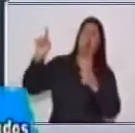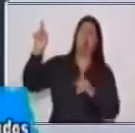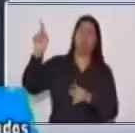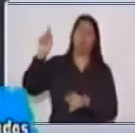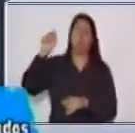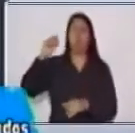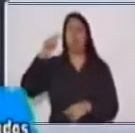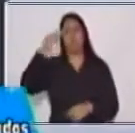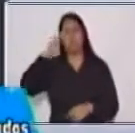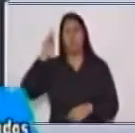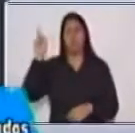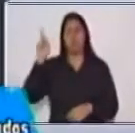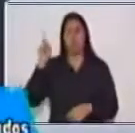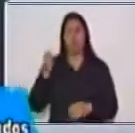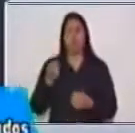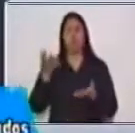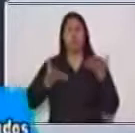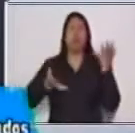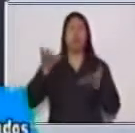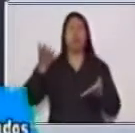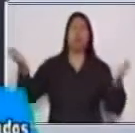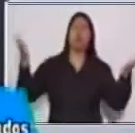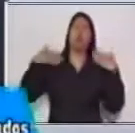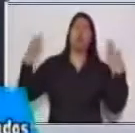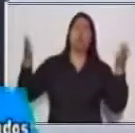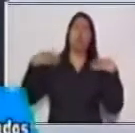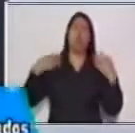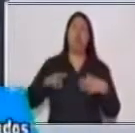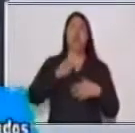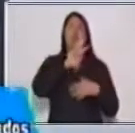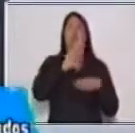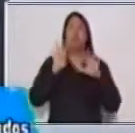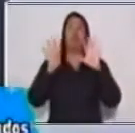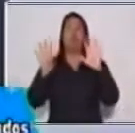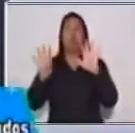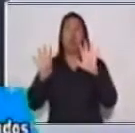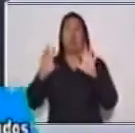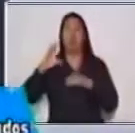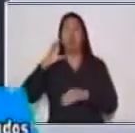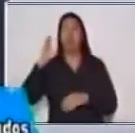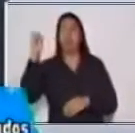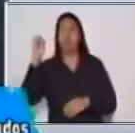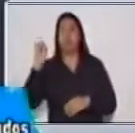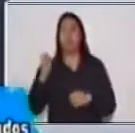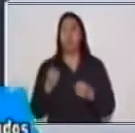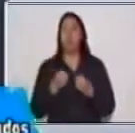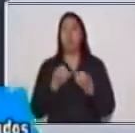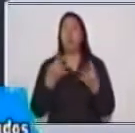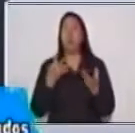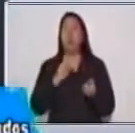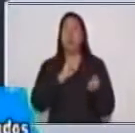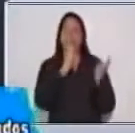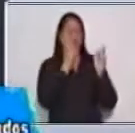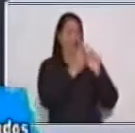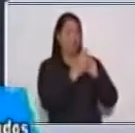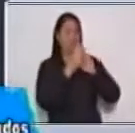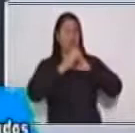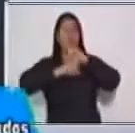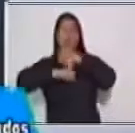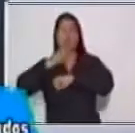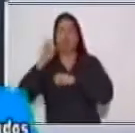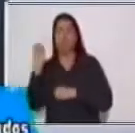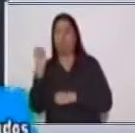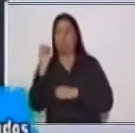39 centígrados. ¿Cuánto es en Fahrenheit? Entonces vamos a aplicar la